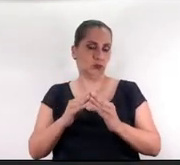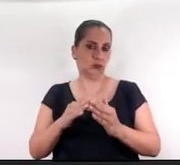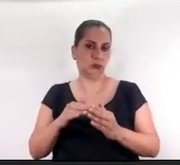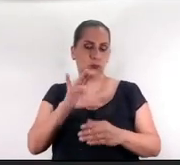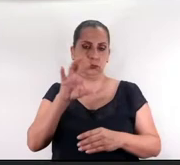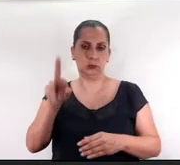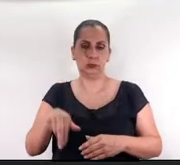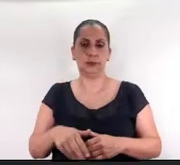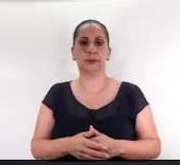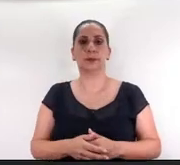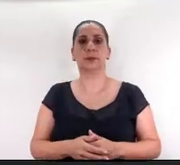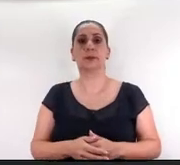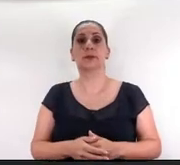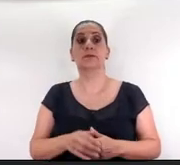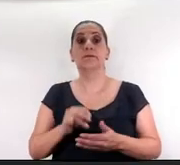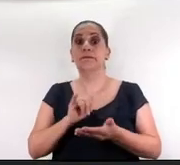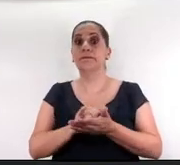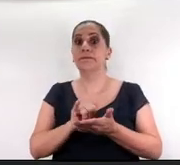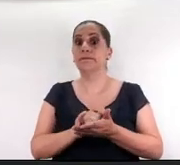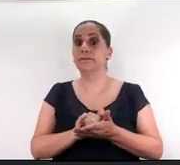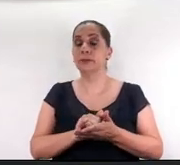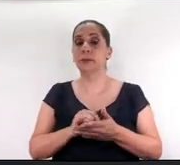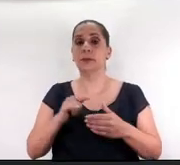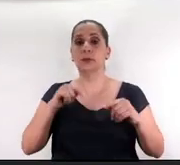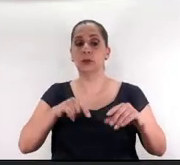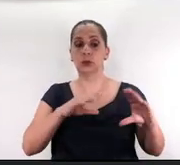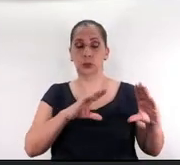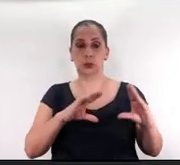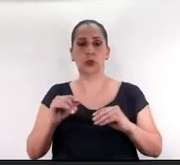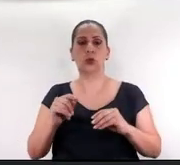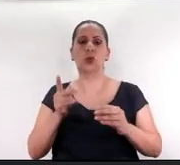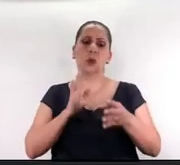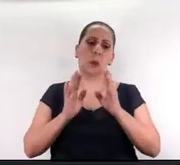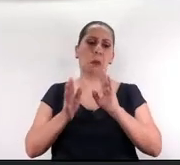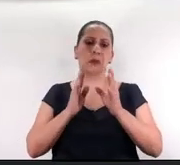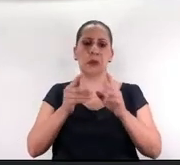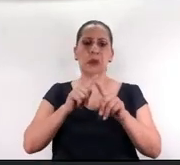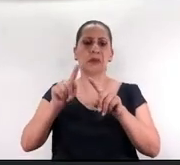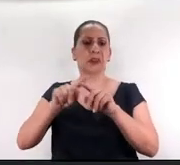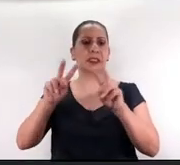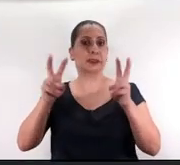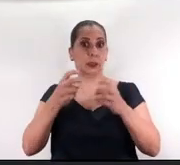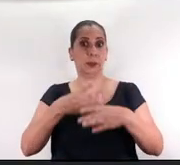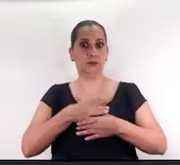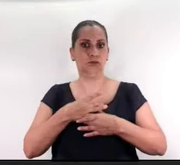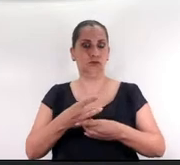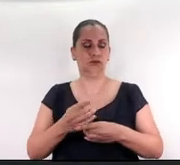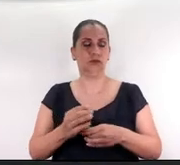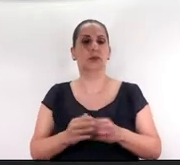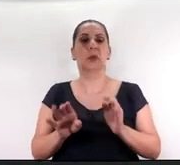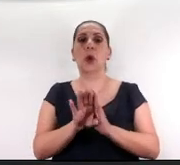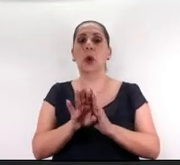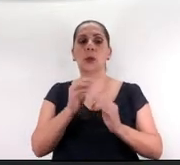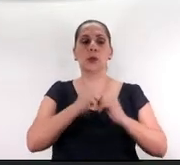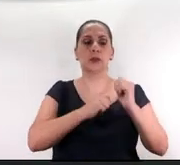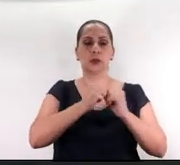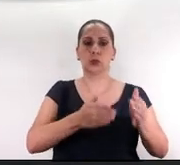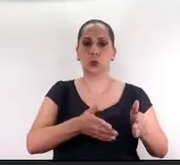costarricense. Es por ello que esta noche conversaremos acerca de temas de gran interés: la